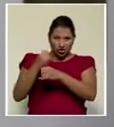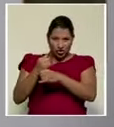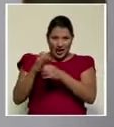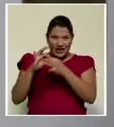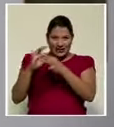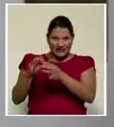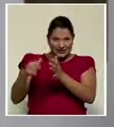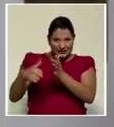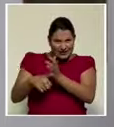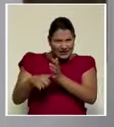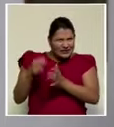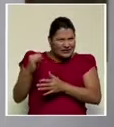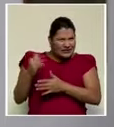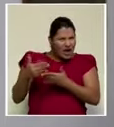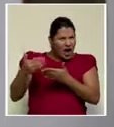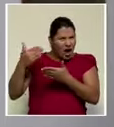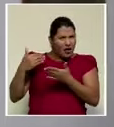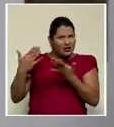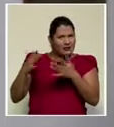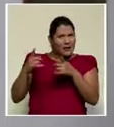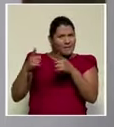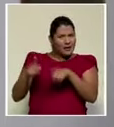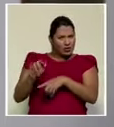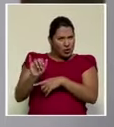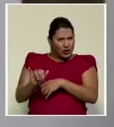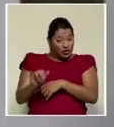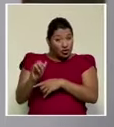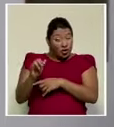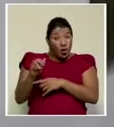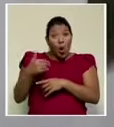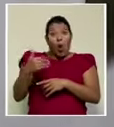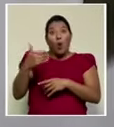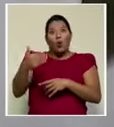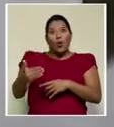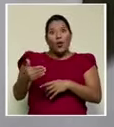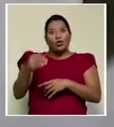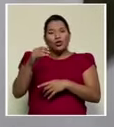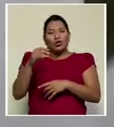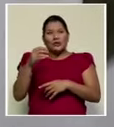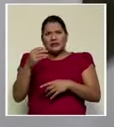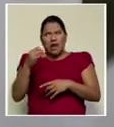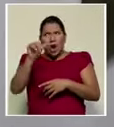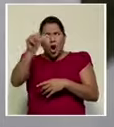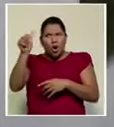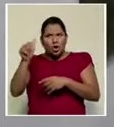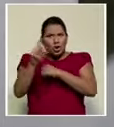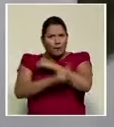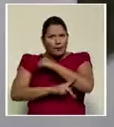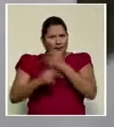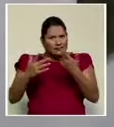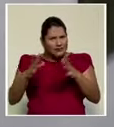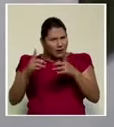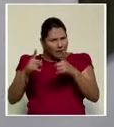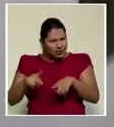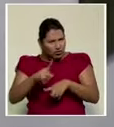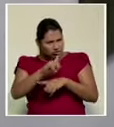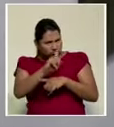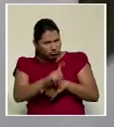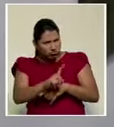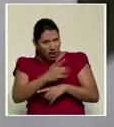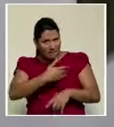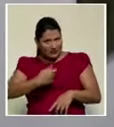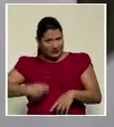situación como esta, donde el presidente del tribunal sale anticipando una sombra de duda sobre el proceso electoral, e